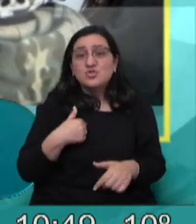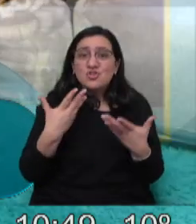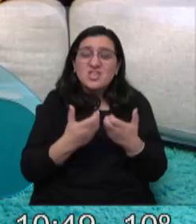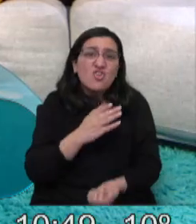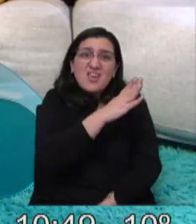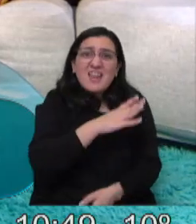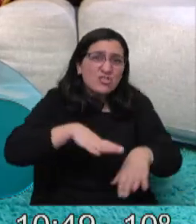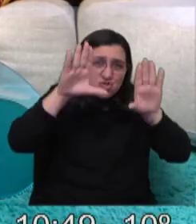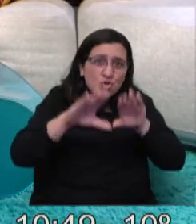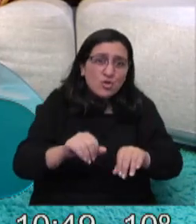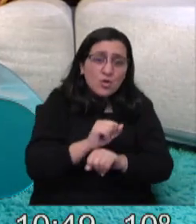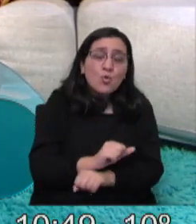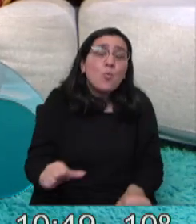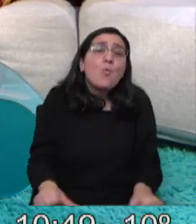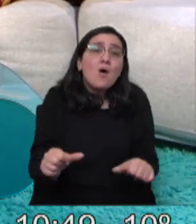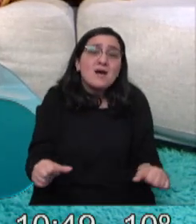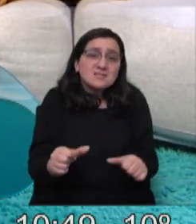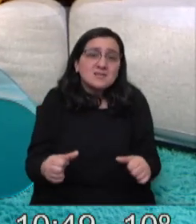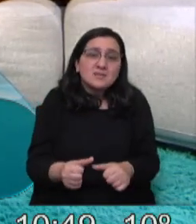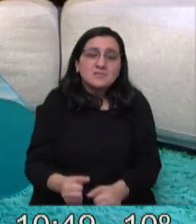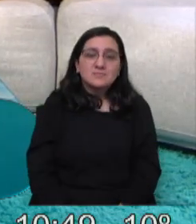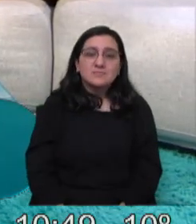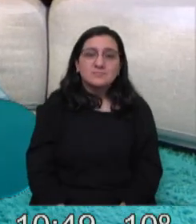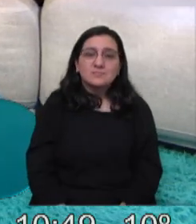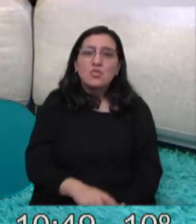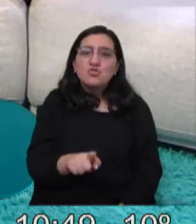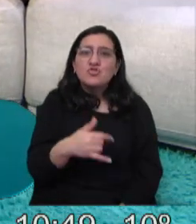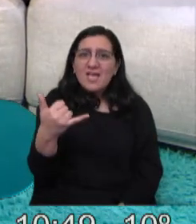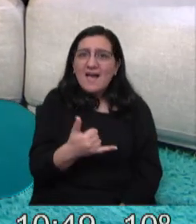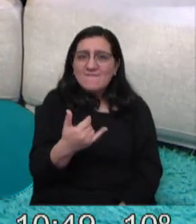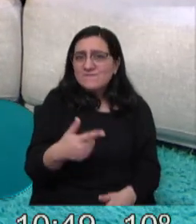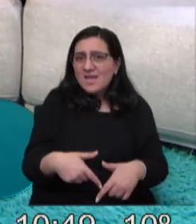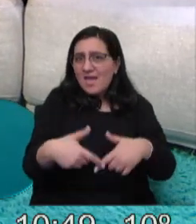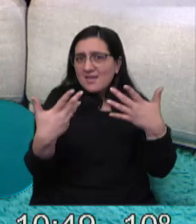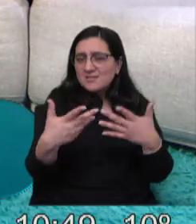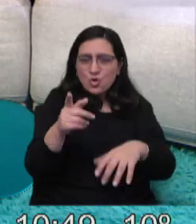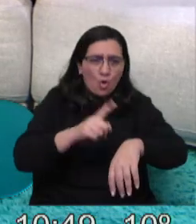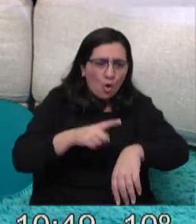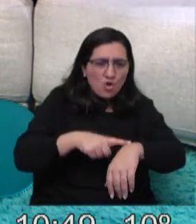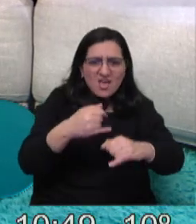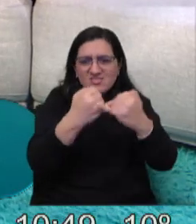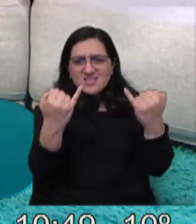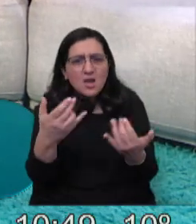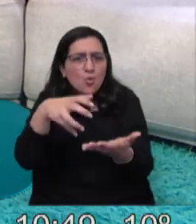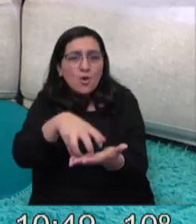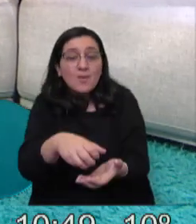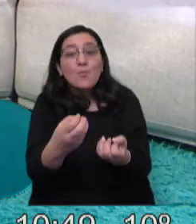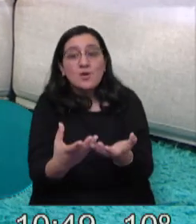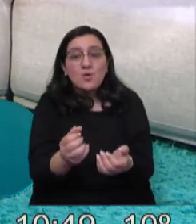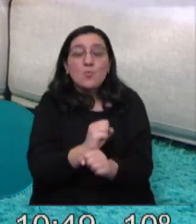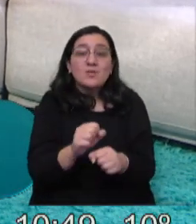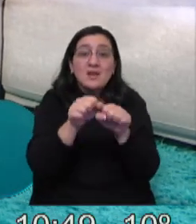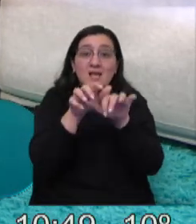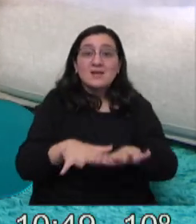¿eh? ¿Cómo hace la gente? ¿Cómo se entera la gente de dónde está todo? Bueno, en realidad... Horario, día, lugar, todo. Lo pueden encontrar en las